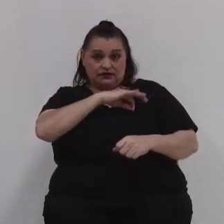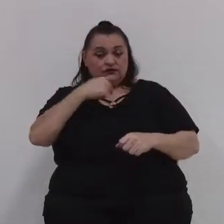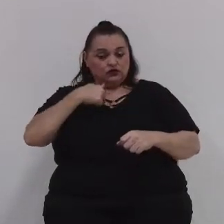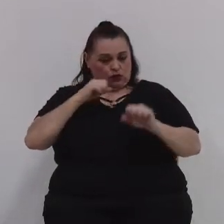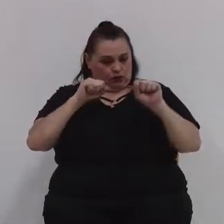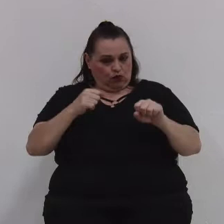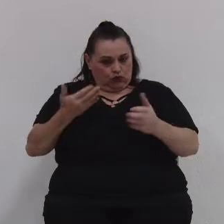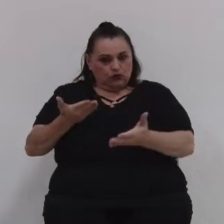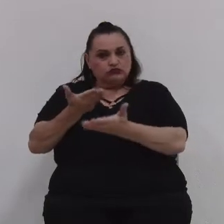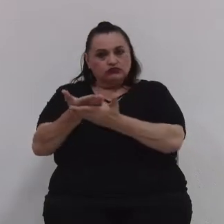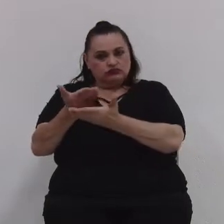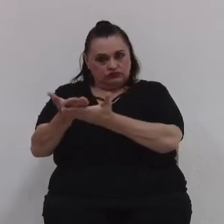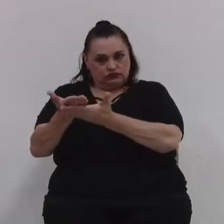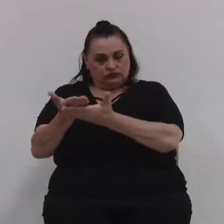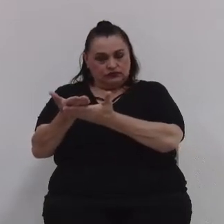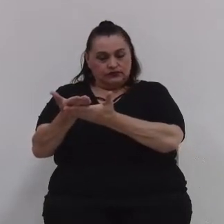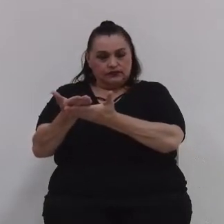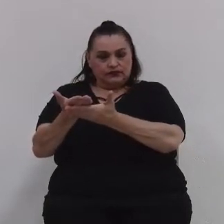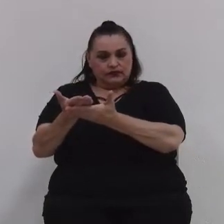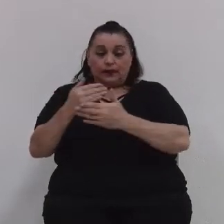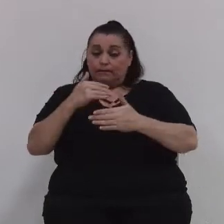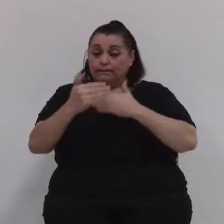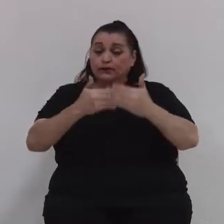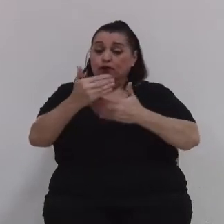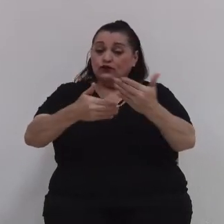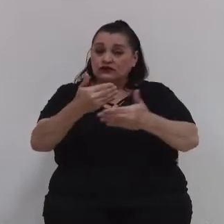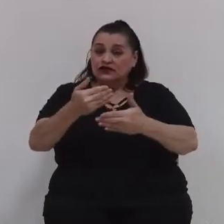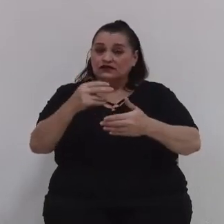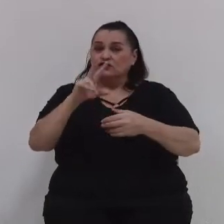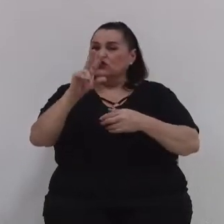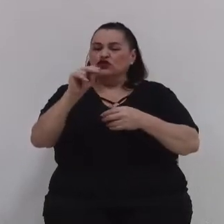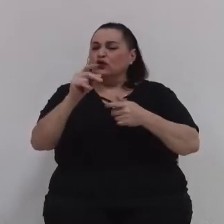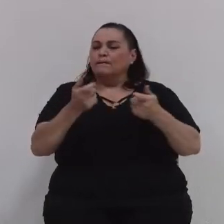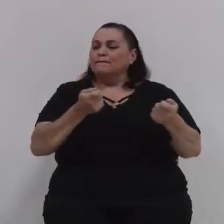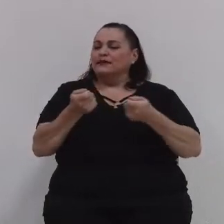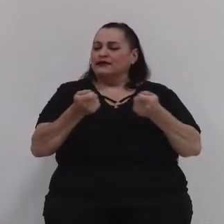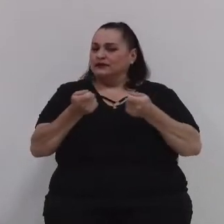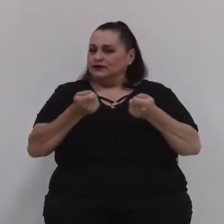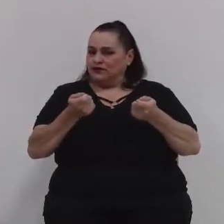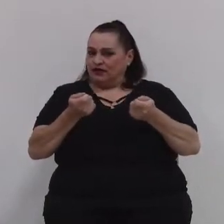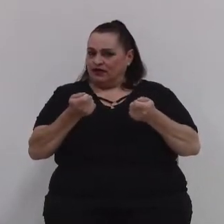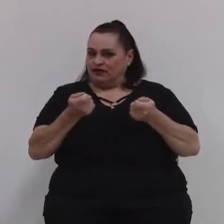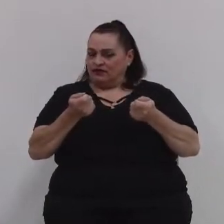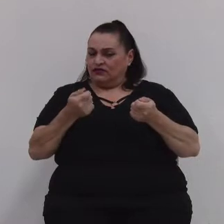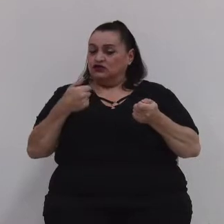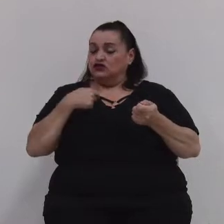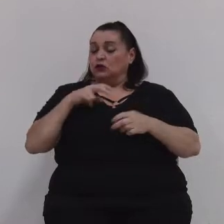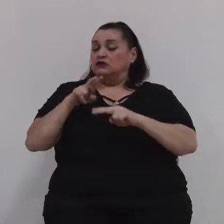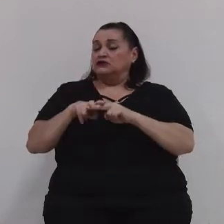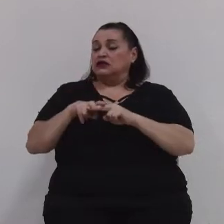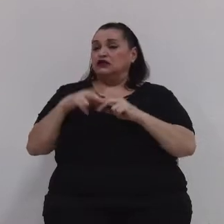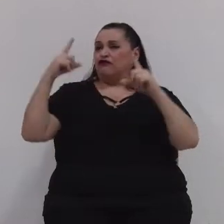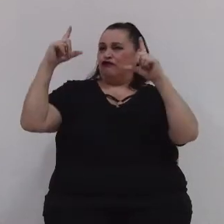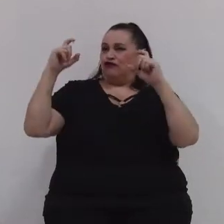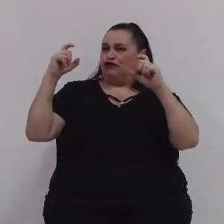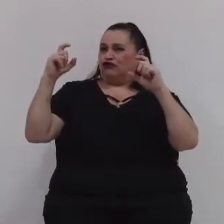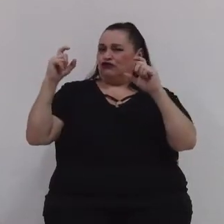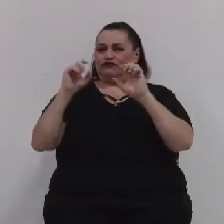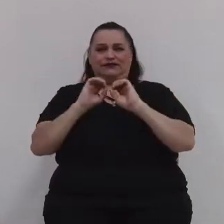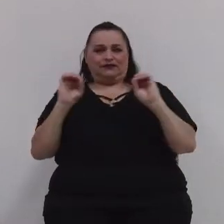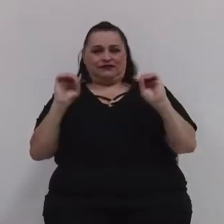puedo dar en que el proceso no va a ser un proceso de manipulación, de que me sientan para tomarme la foto y